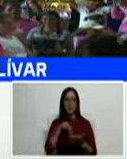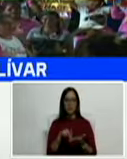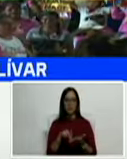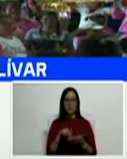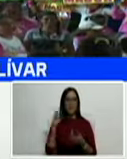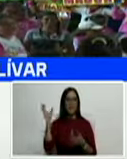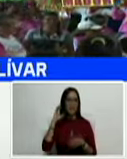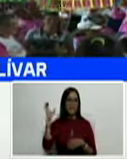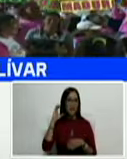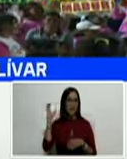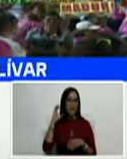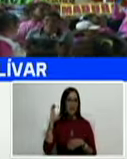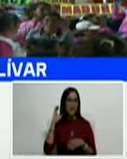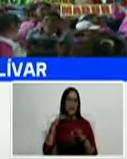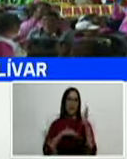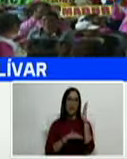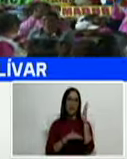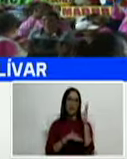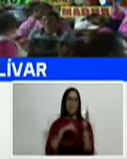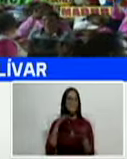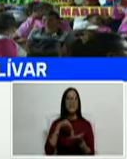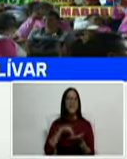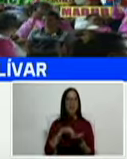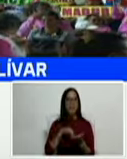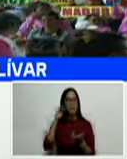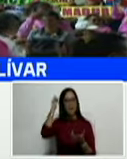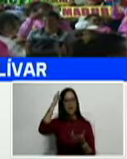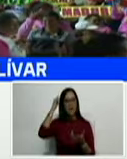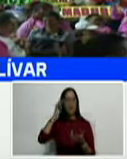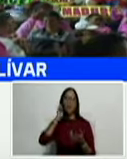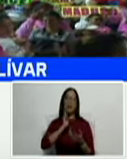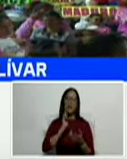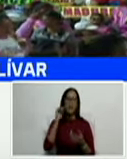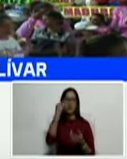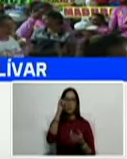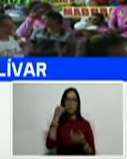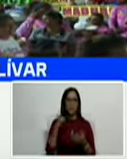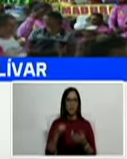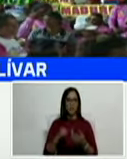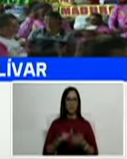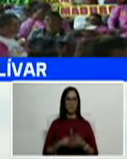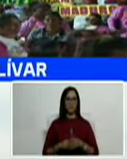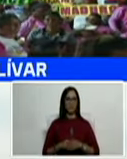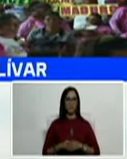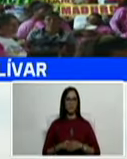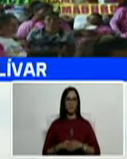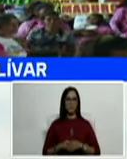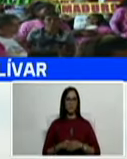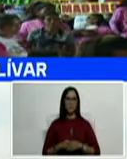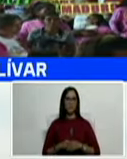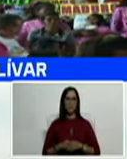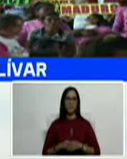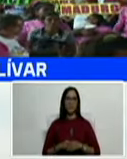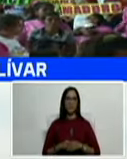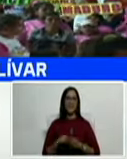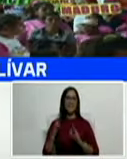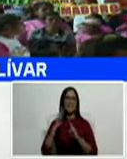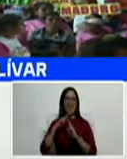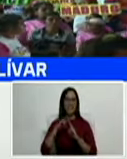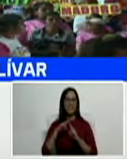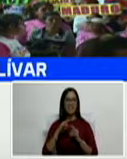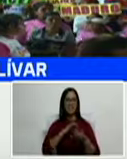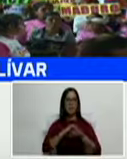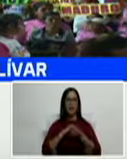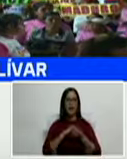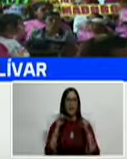en Caracas, en Lara, en Miranda, en Yaracuy, en Bolívar, en Zulia, en el Táchira, en